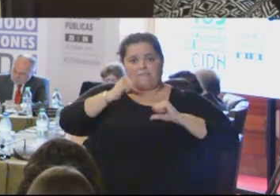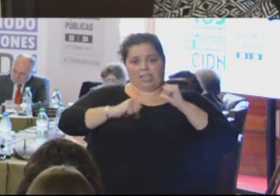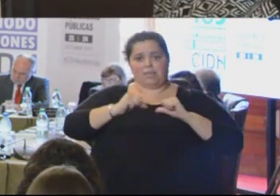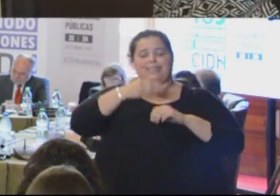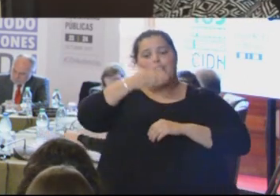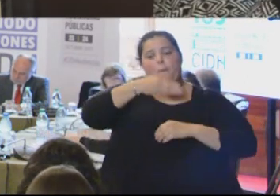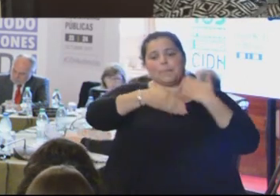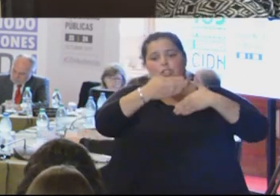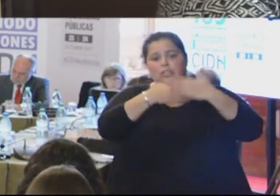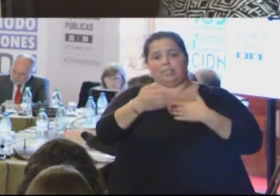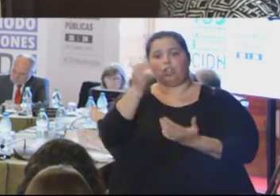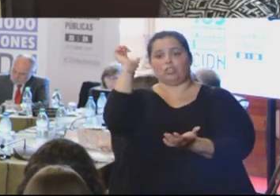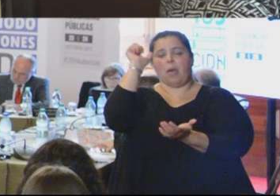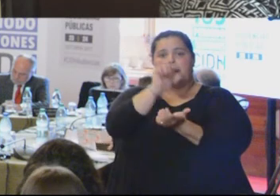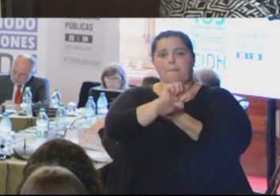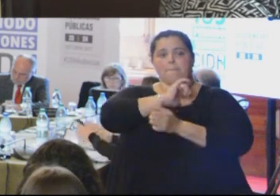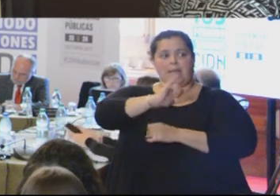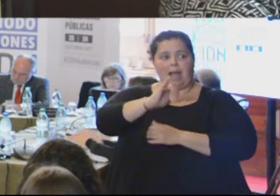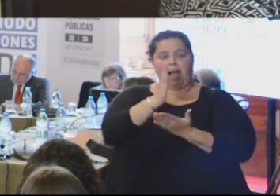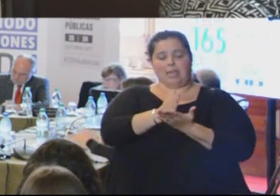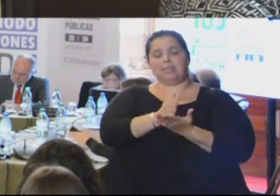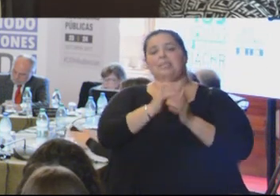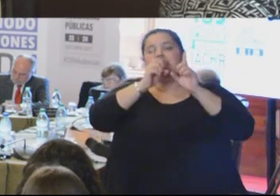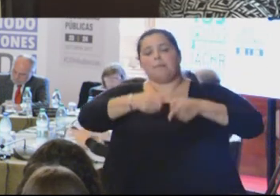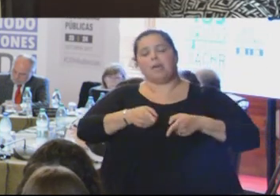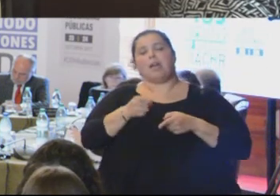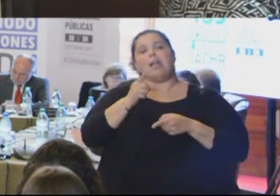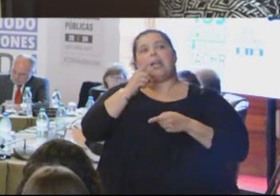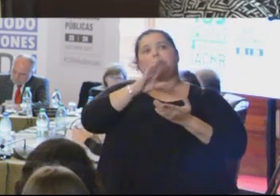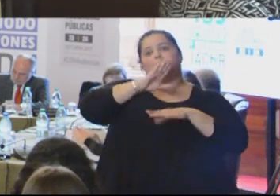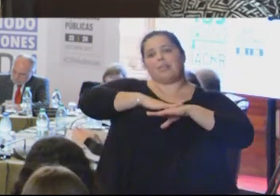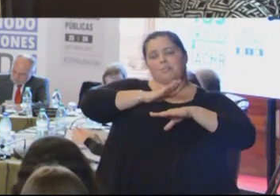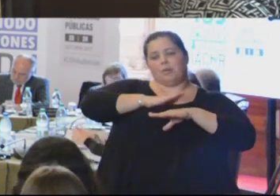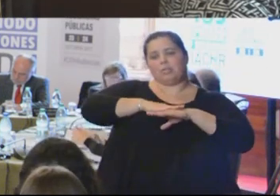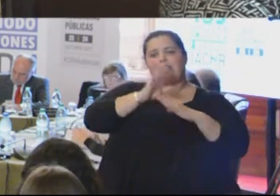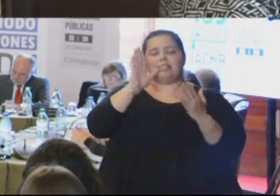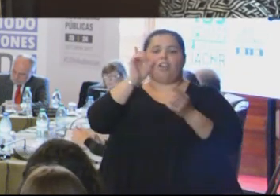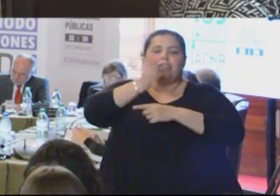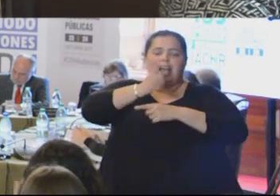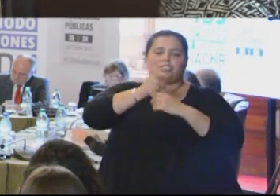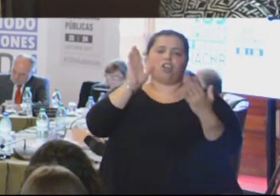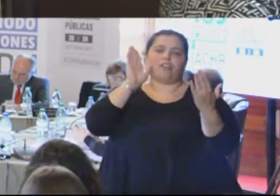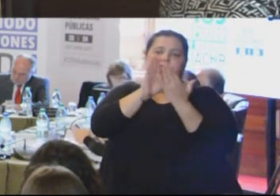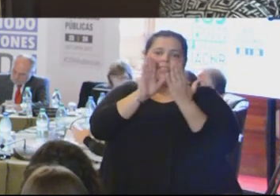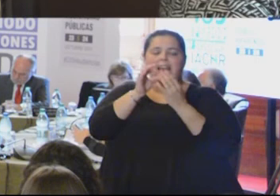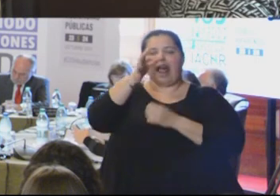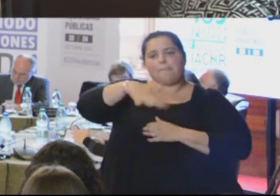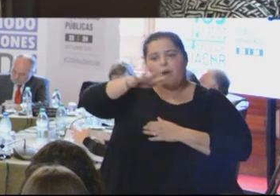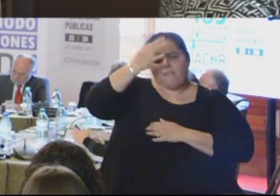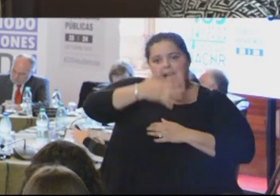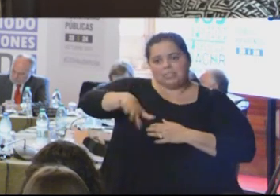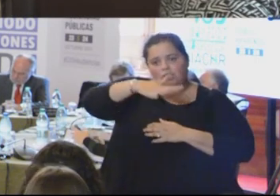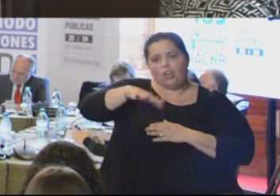convención y realidad de las normas que propician impunidad a los responsables y obligaciones frente a poblaciones como defensores defensores de derechos